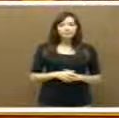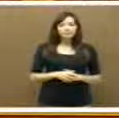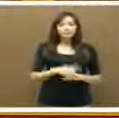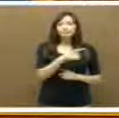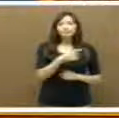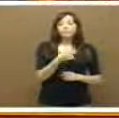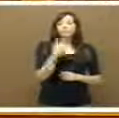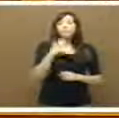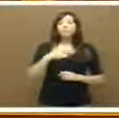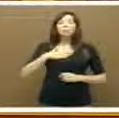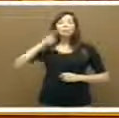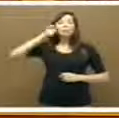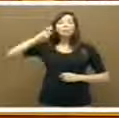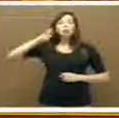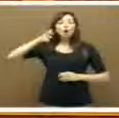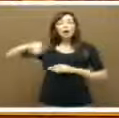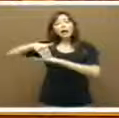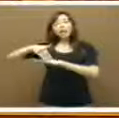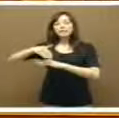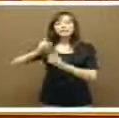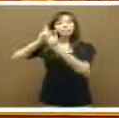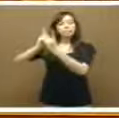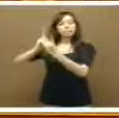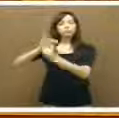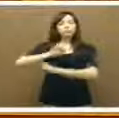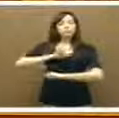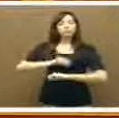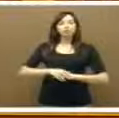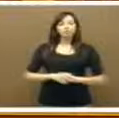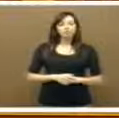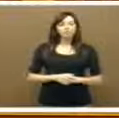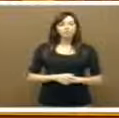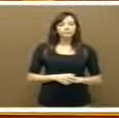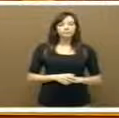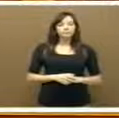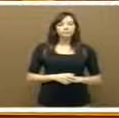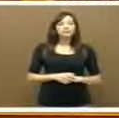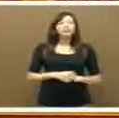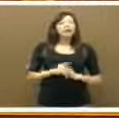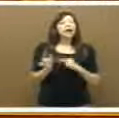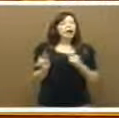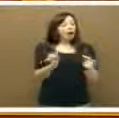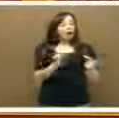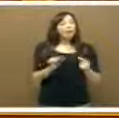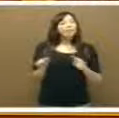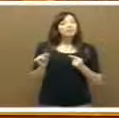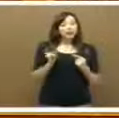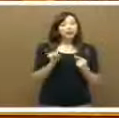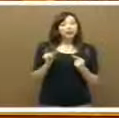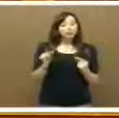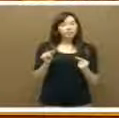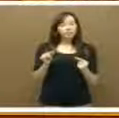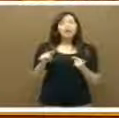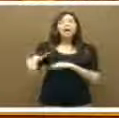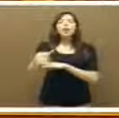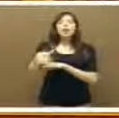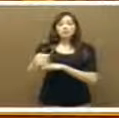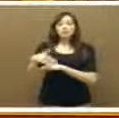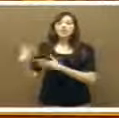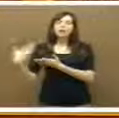como dice bien mi pueblo, en la calle nos esperamos. En el debate en la calle.